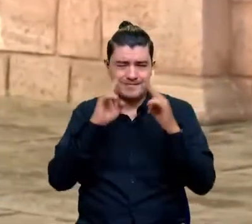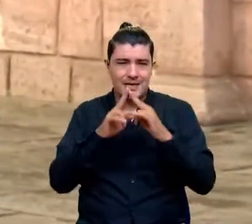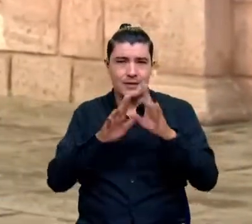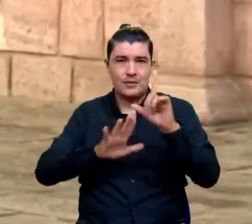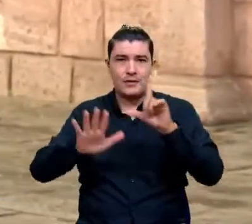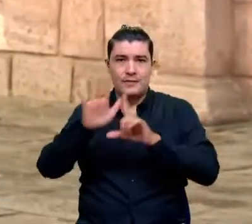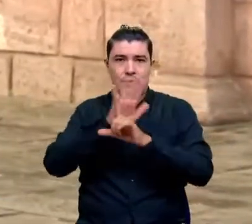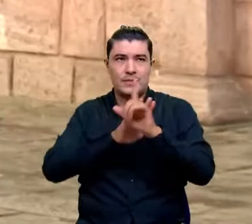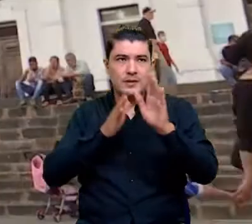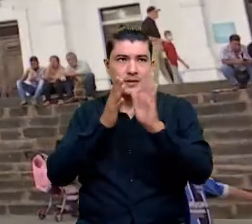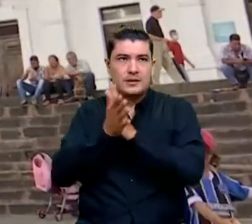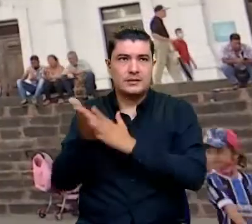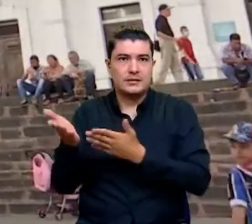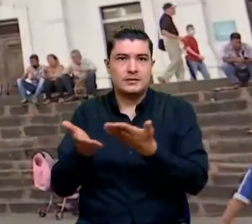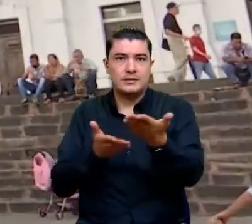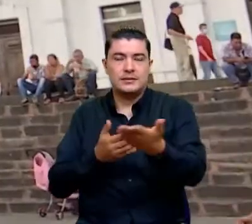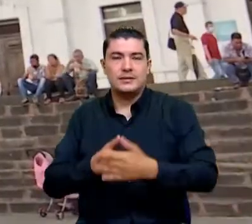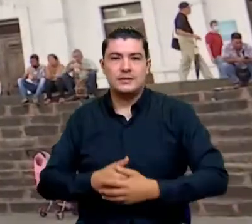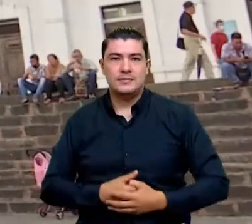informe.